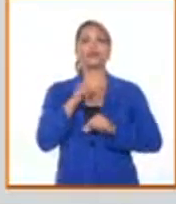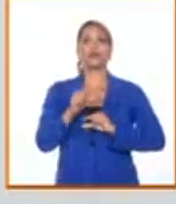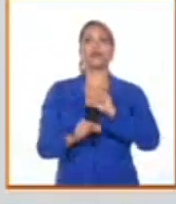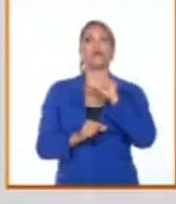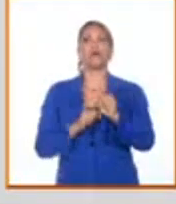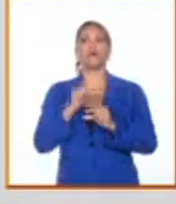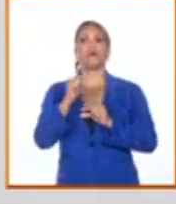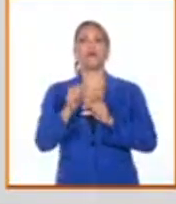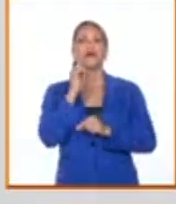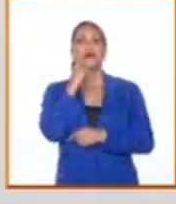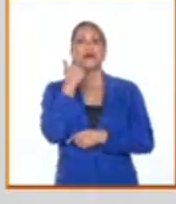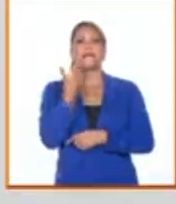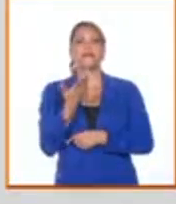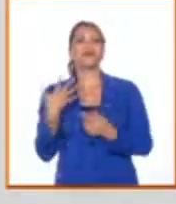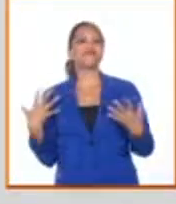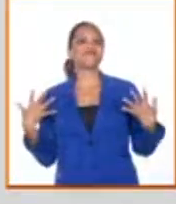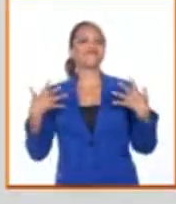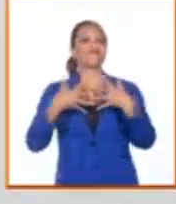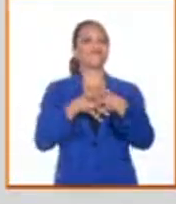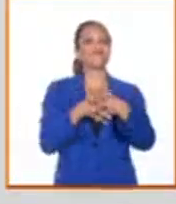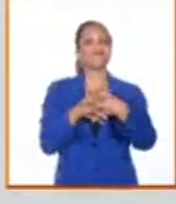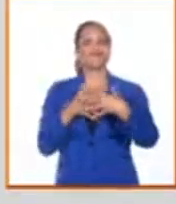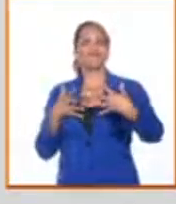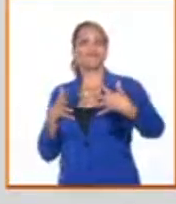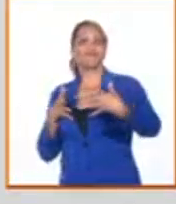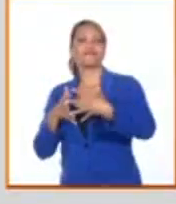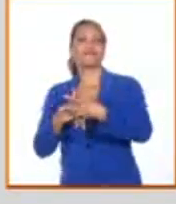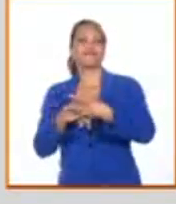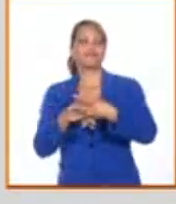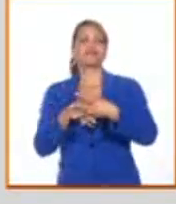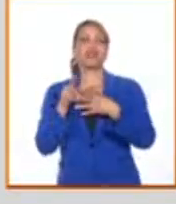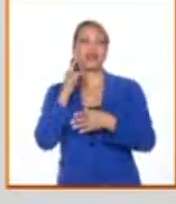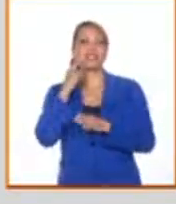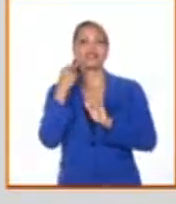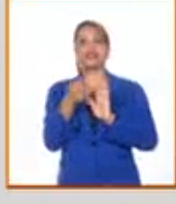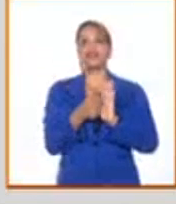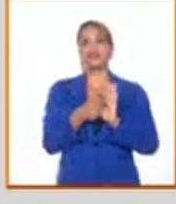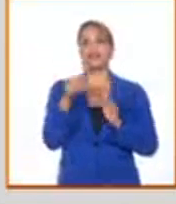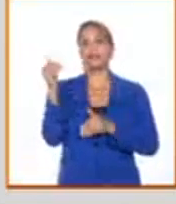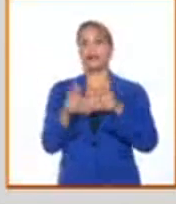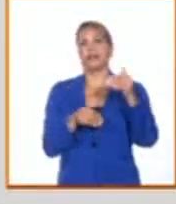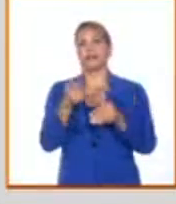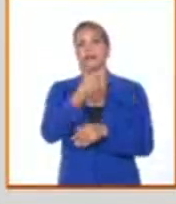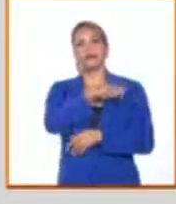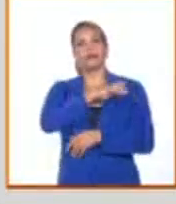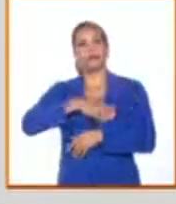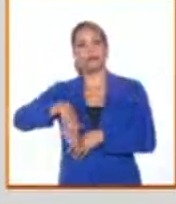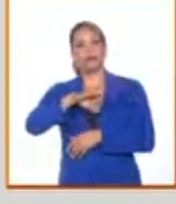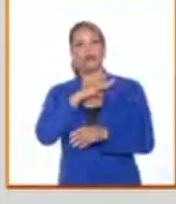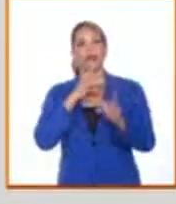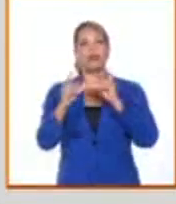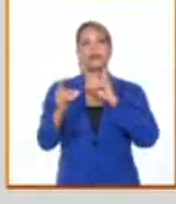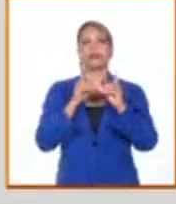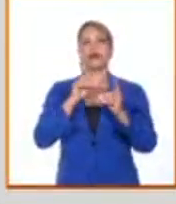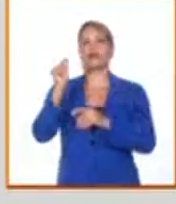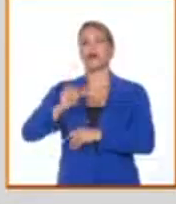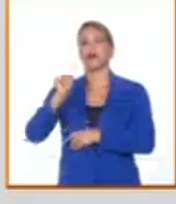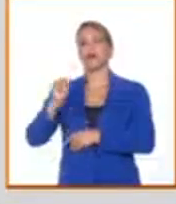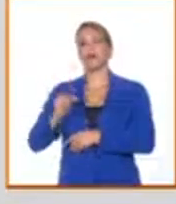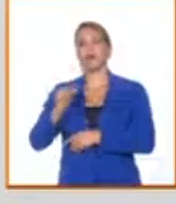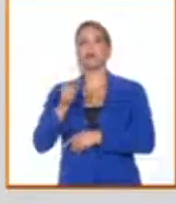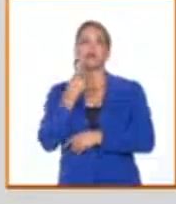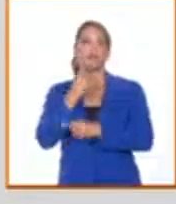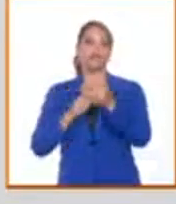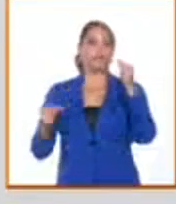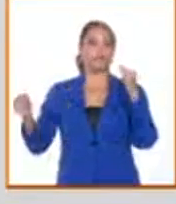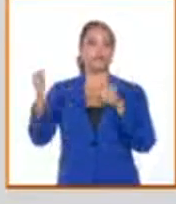signando mucho más, afianzando mucho más en la norma ese espíritu de la participación popular, del diálogo ciudadano, del protagonismo de